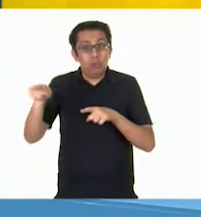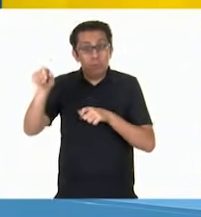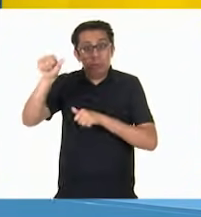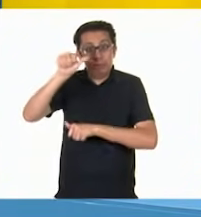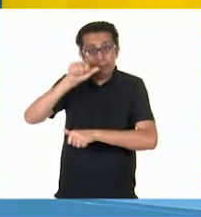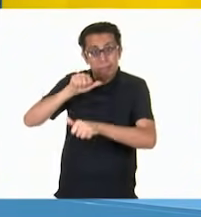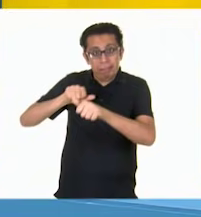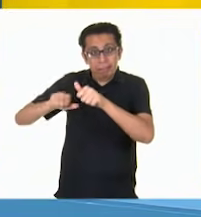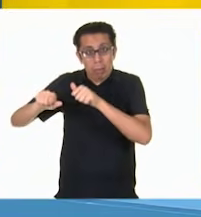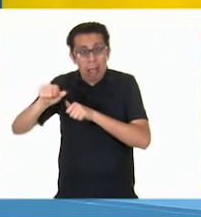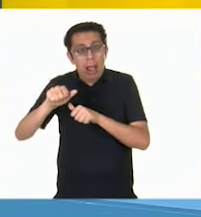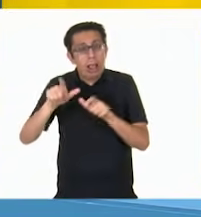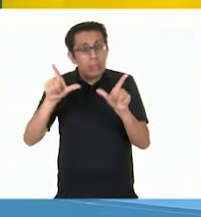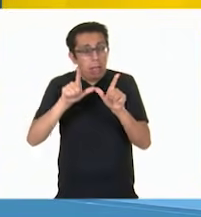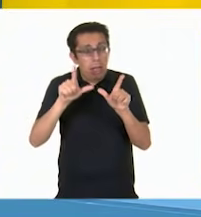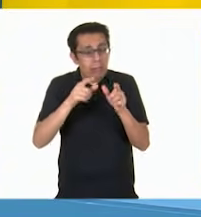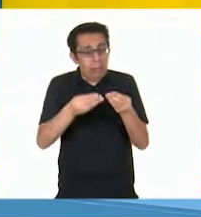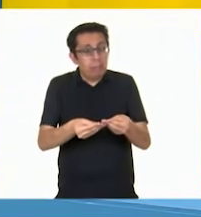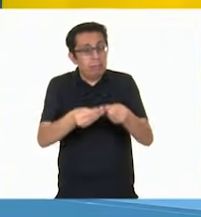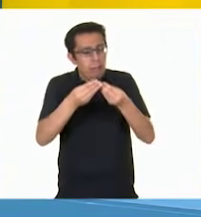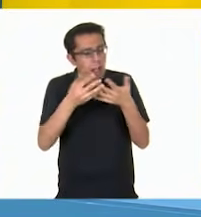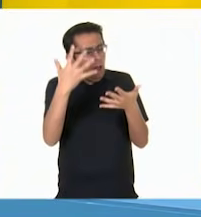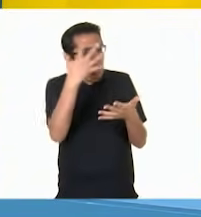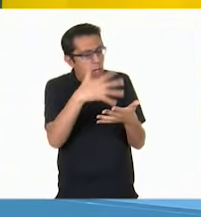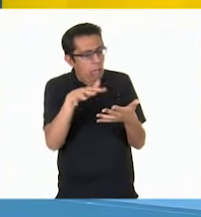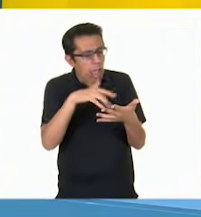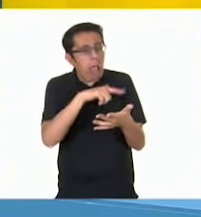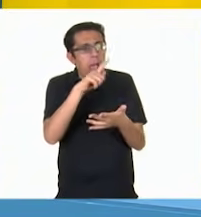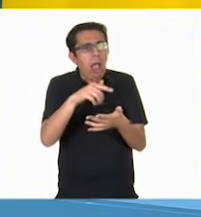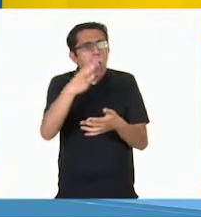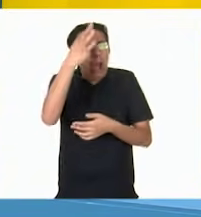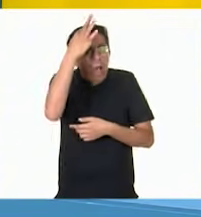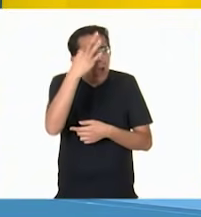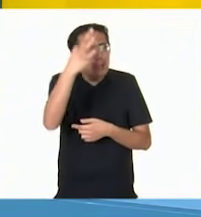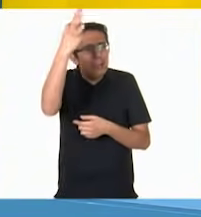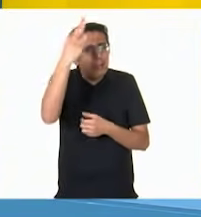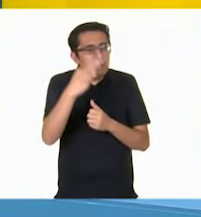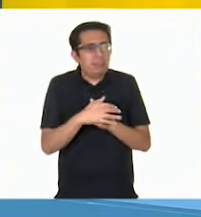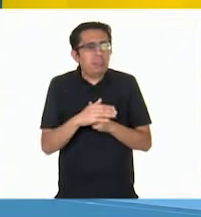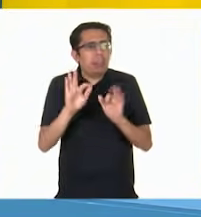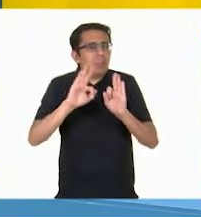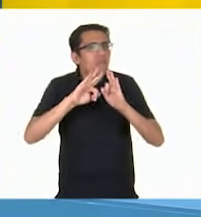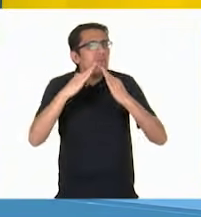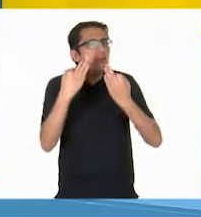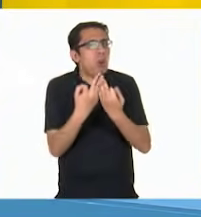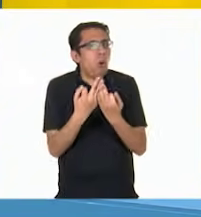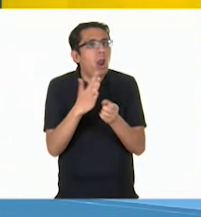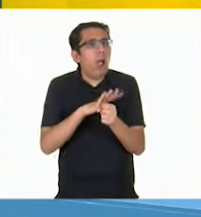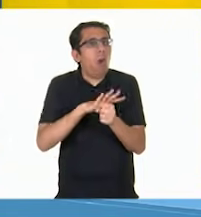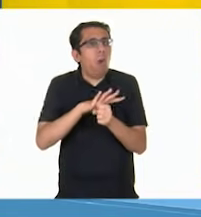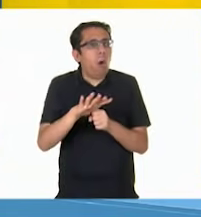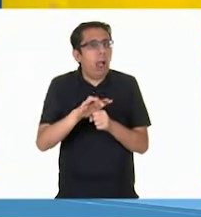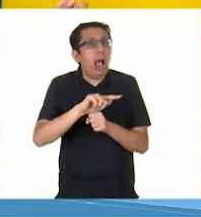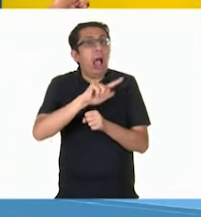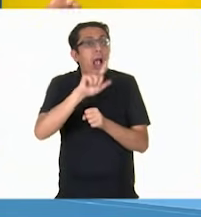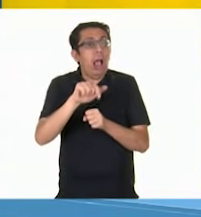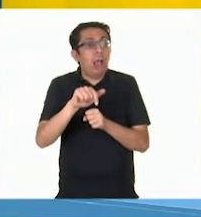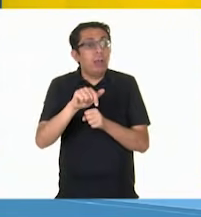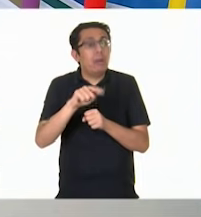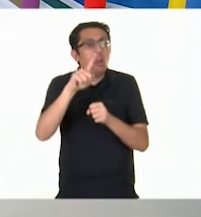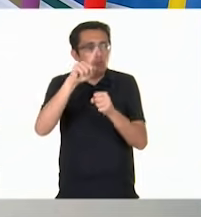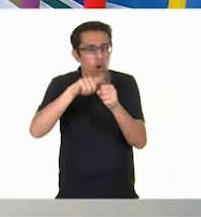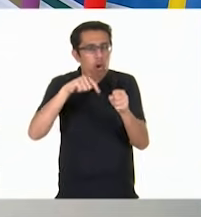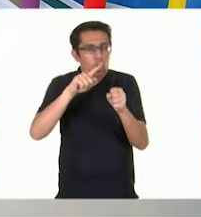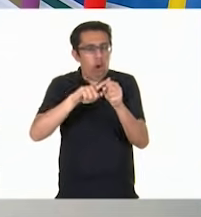quien leerá una y adivinará, bueno, qué figura se trata y pegará su ficha de color